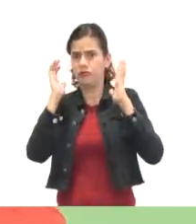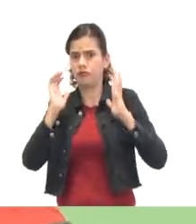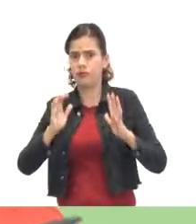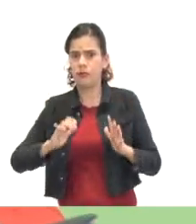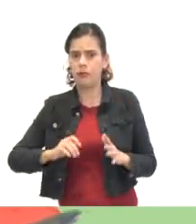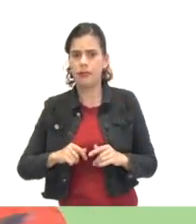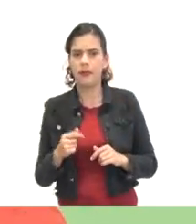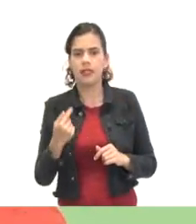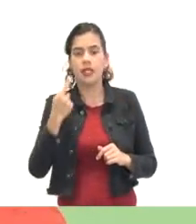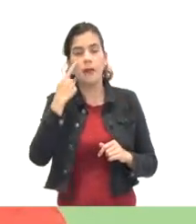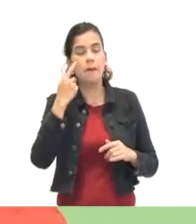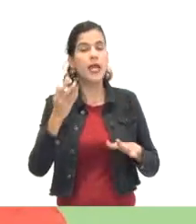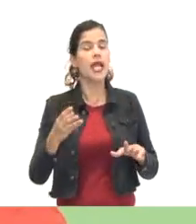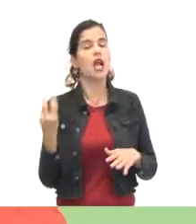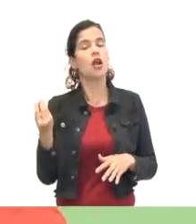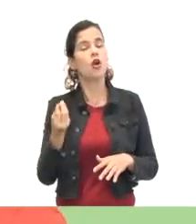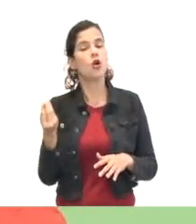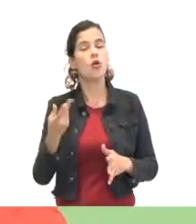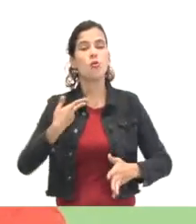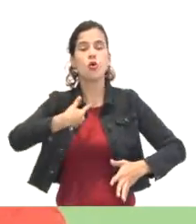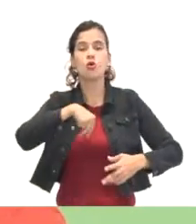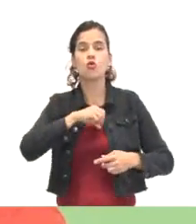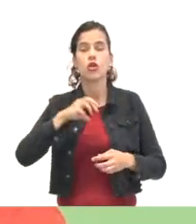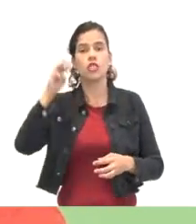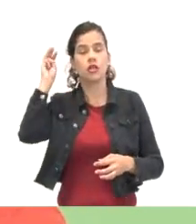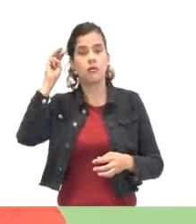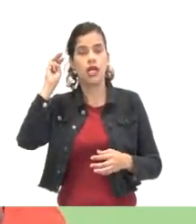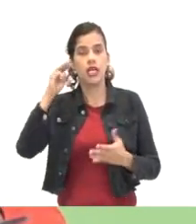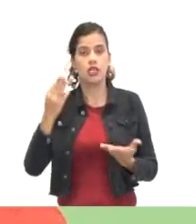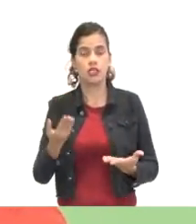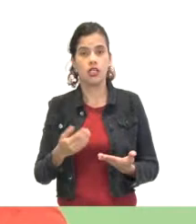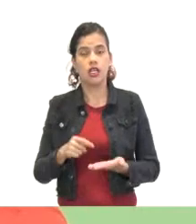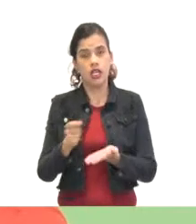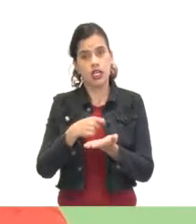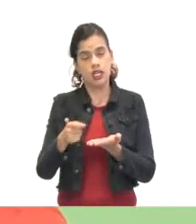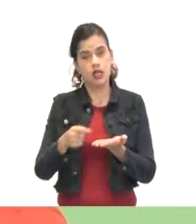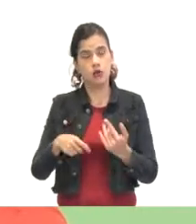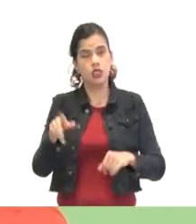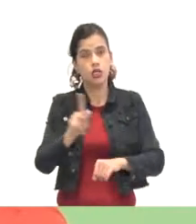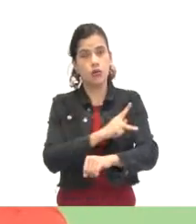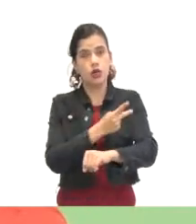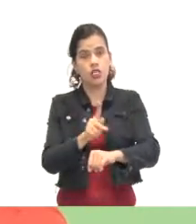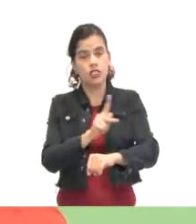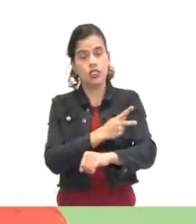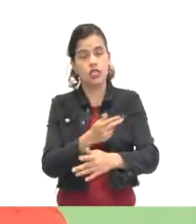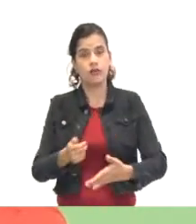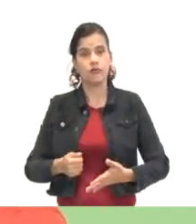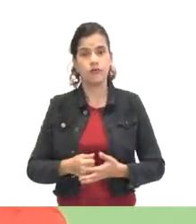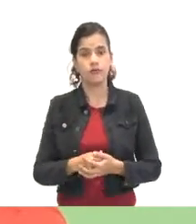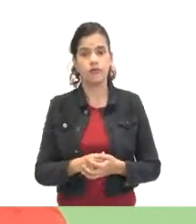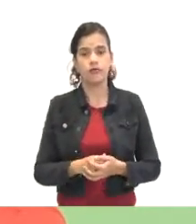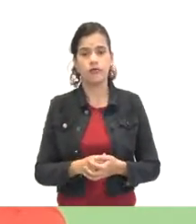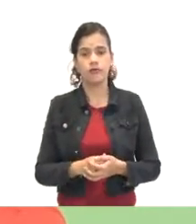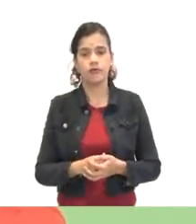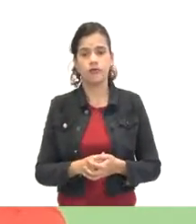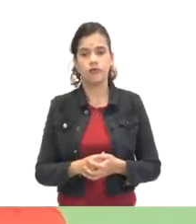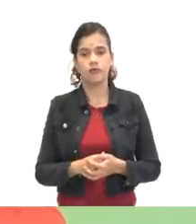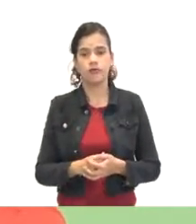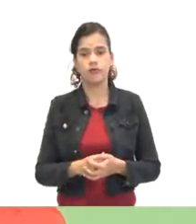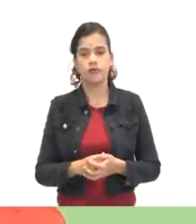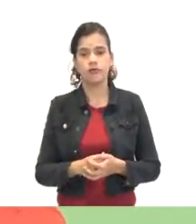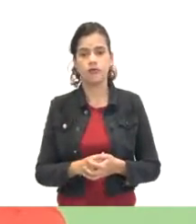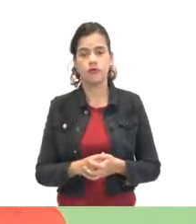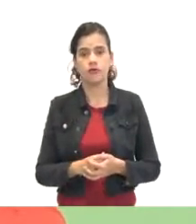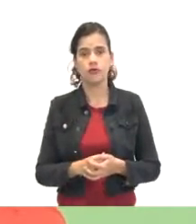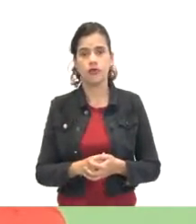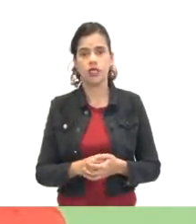vean cómo nuestra maestra Rosario Anzola del estado Lara, de esa ciudad tan hermosa,